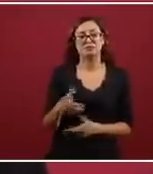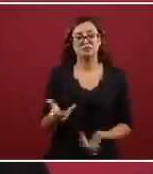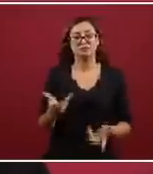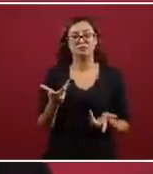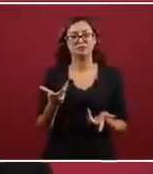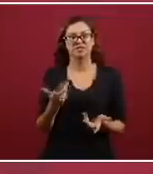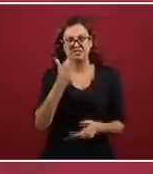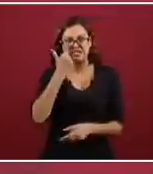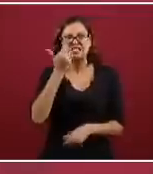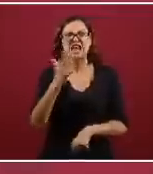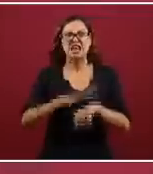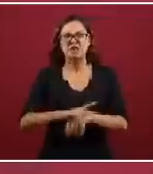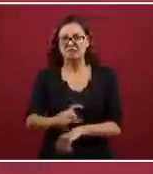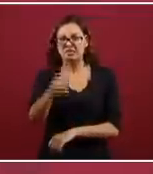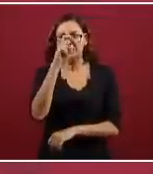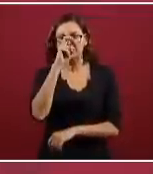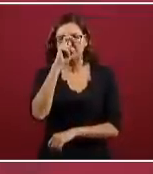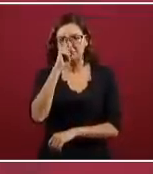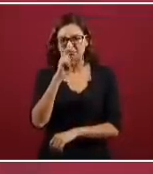más,